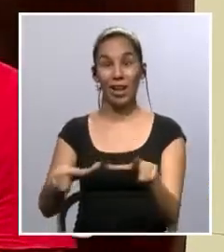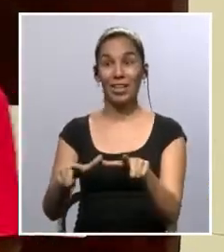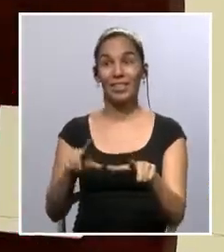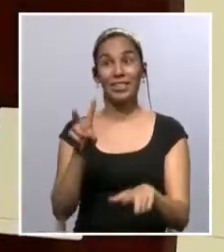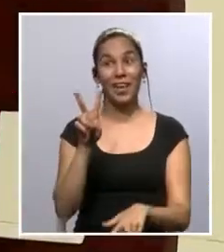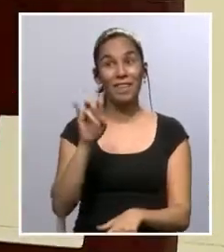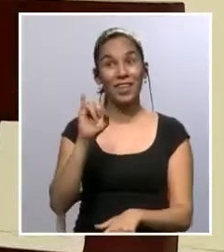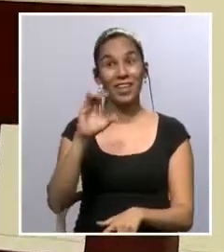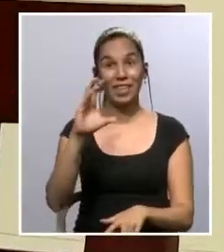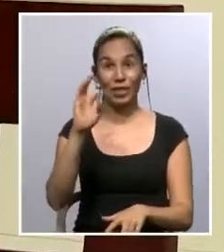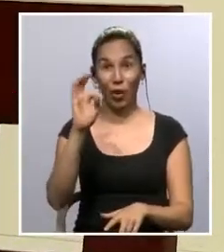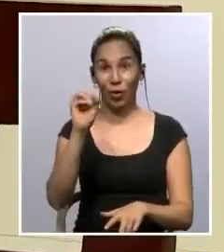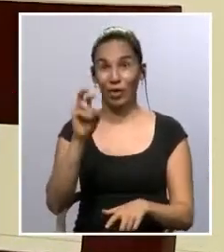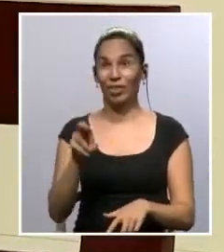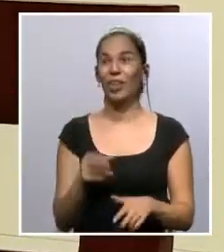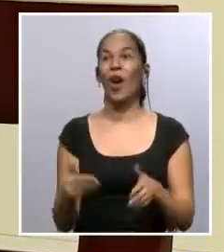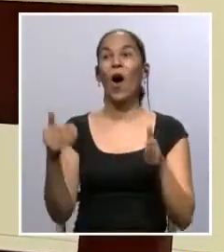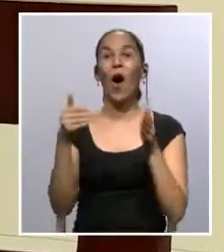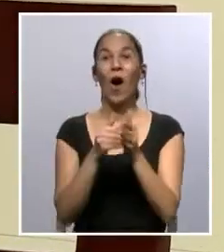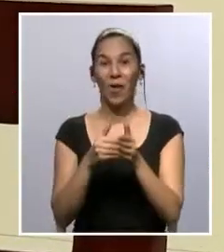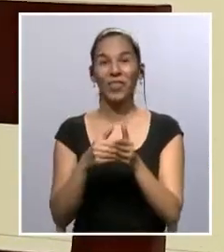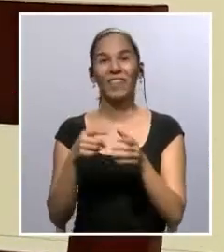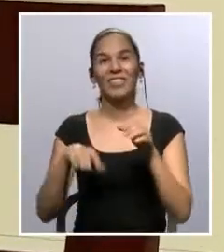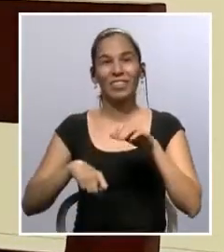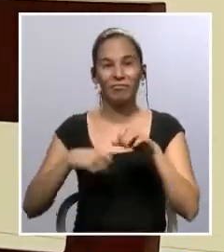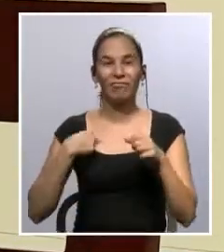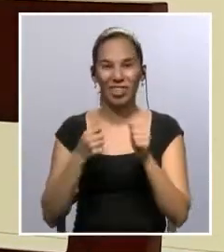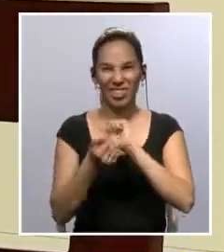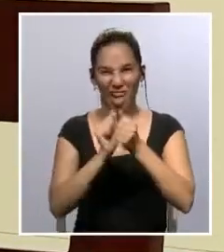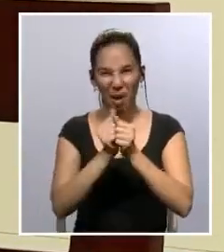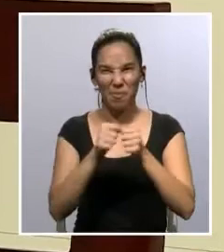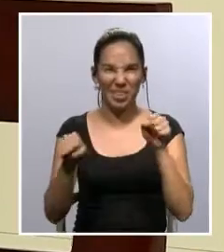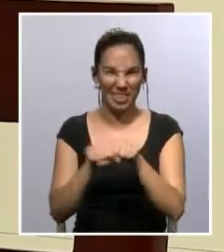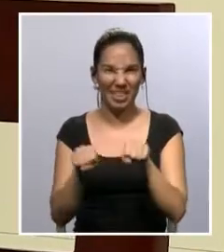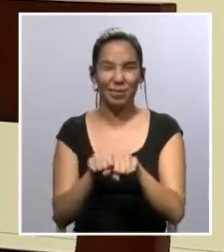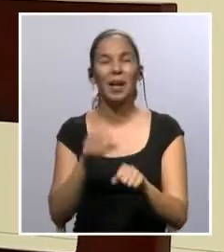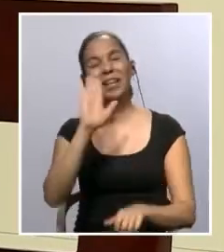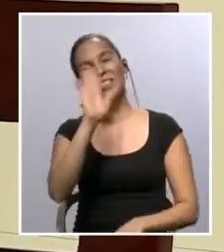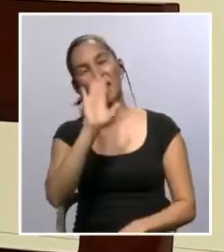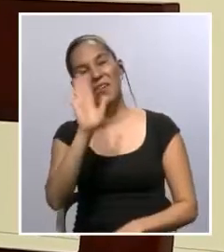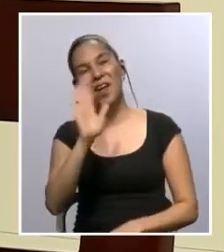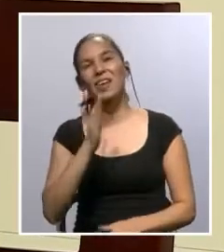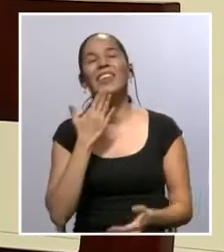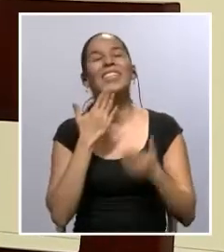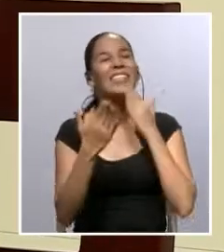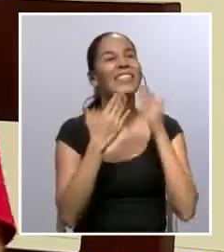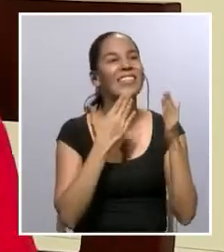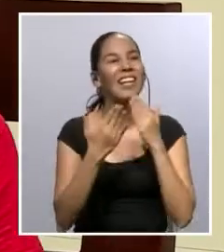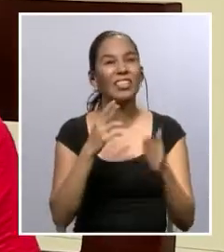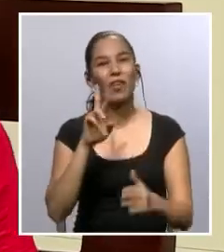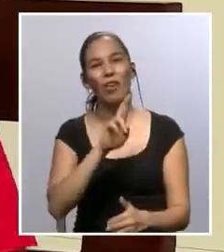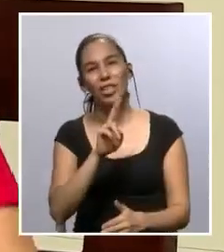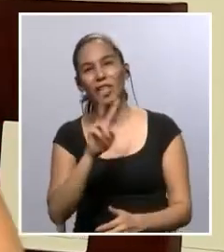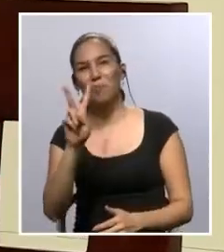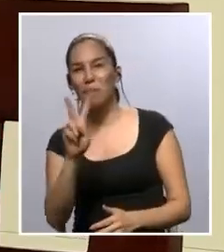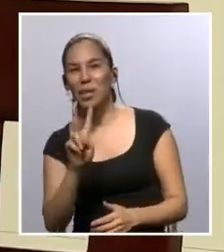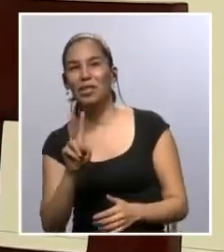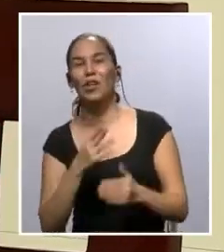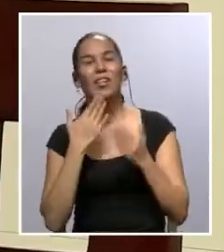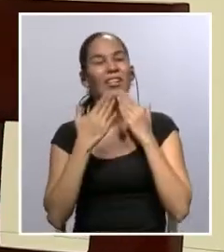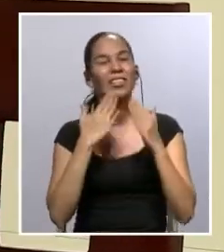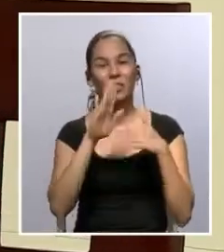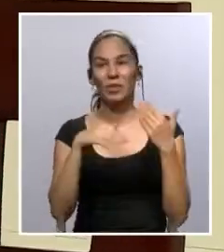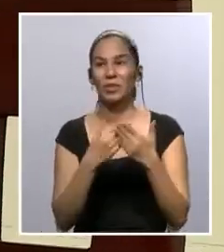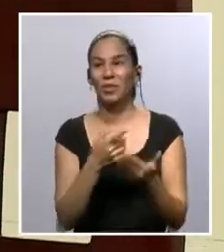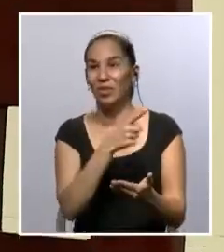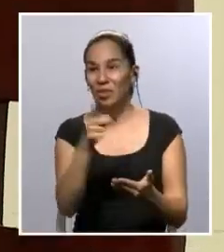Bueno, vengo en tenis otra vez. Nos tenemos que despedir. Muchas gracias a todos ustedes. Gracias, Víctor. Gracias, compañeros. Ustedes